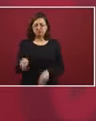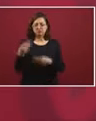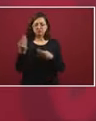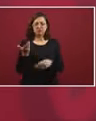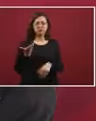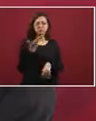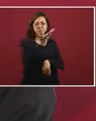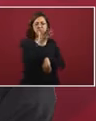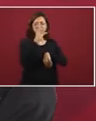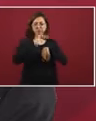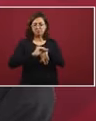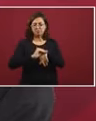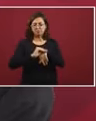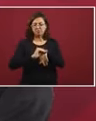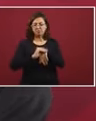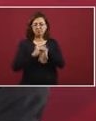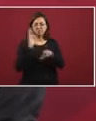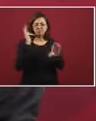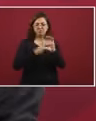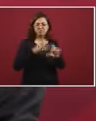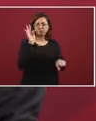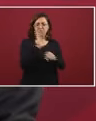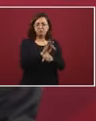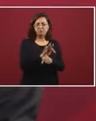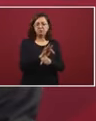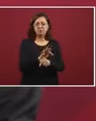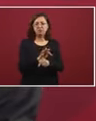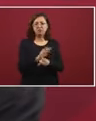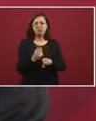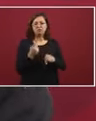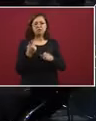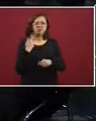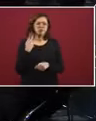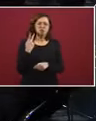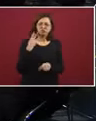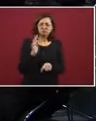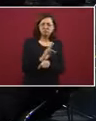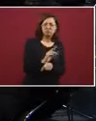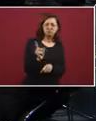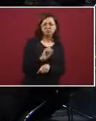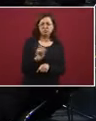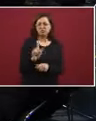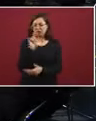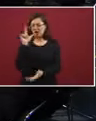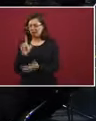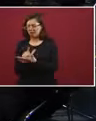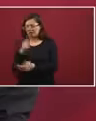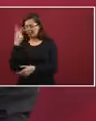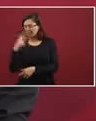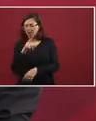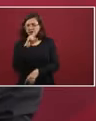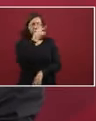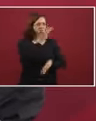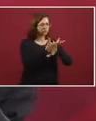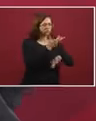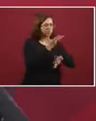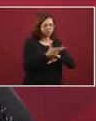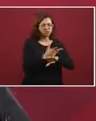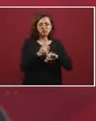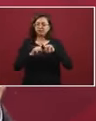No es político, es asilo. Lo que pasa es que en Estados Unidos la ley es diferente a la ley mexicana. En México el asilo normalmente está